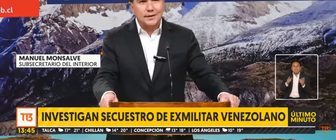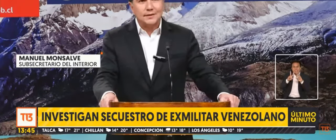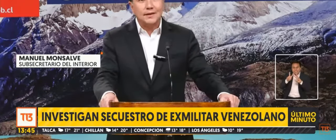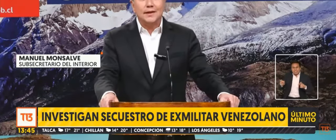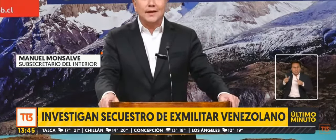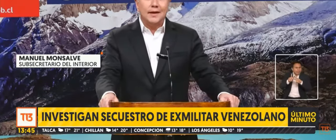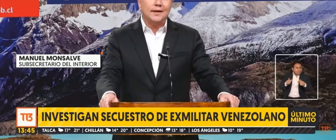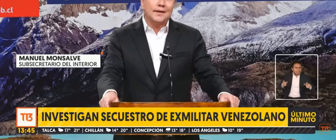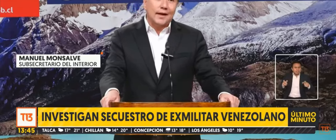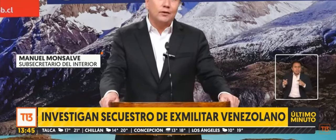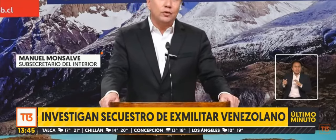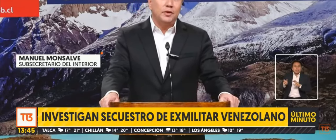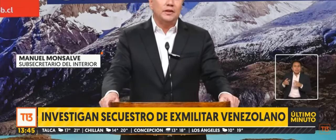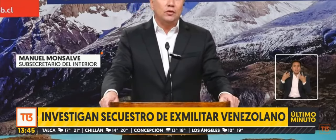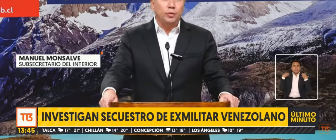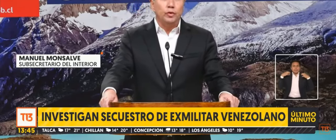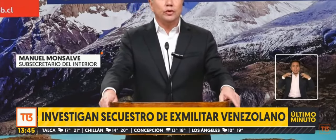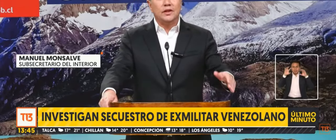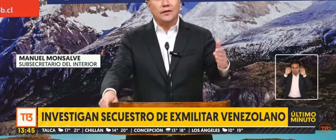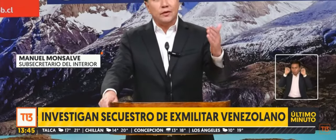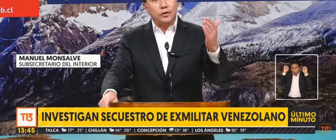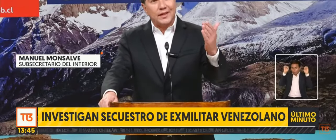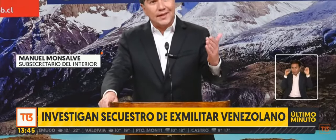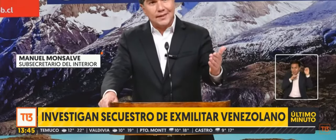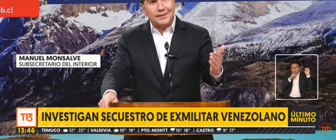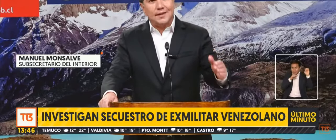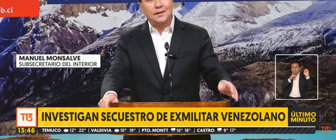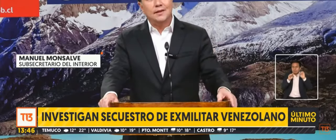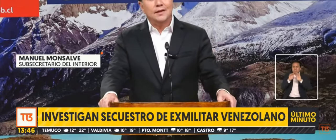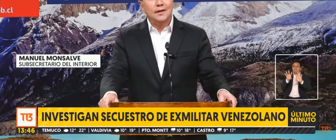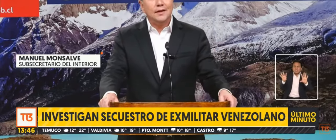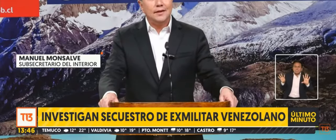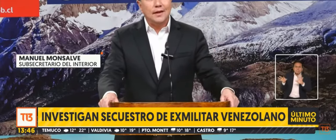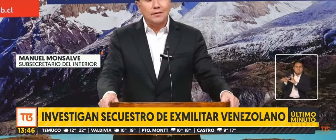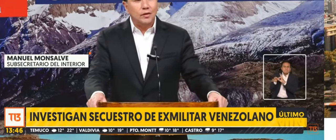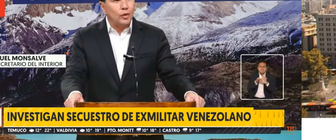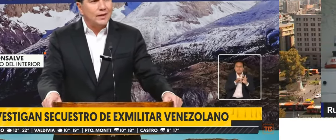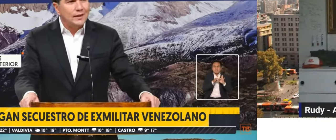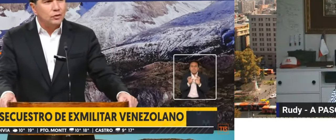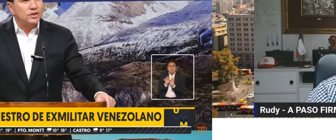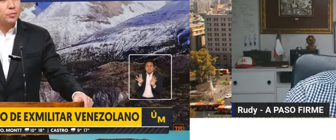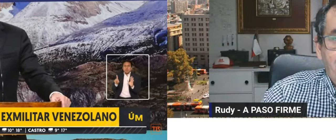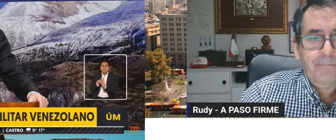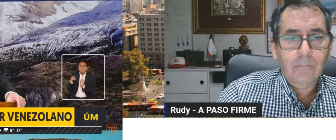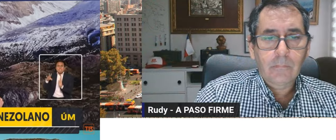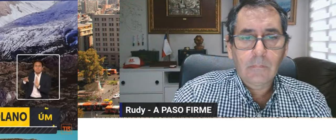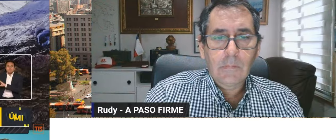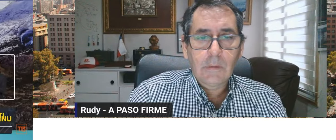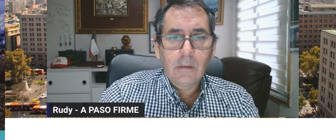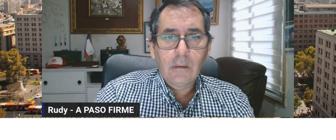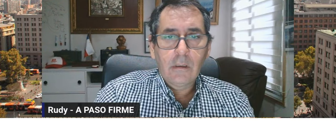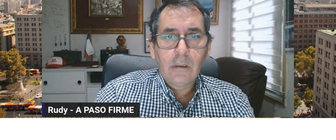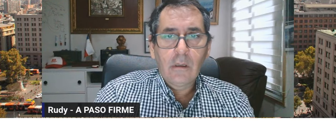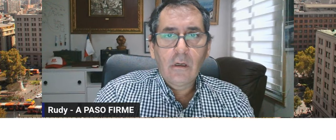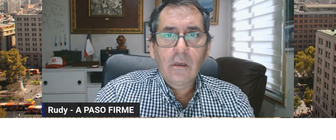las diligencias y la tarea que está a cargo del Ministerio Público, que tiene que ver con esclarecer este eventual delito, se puedan...